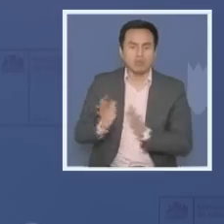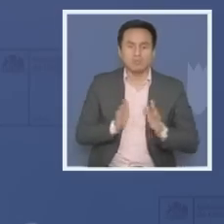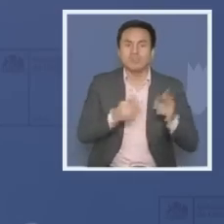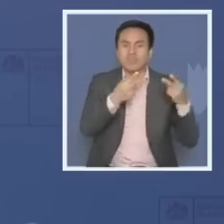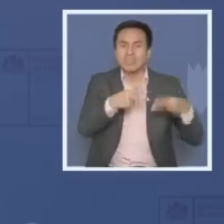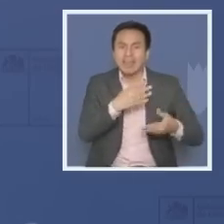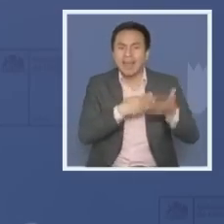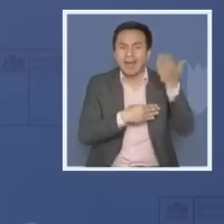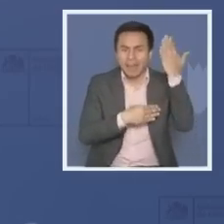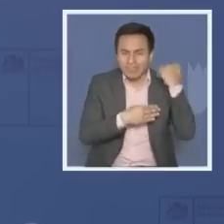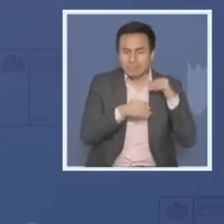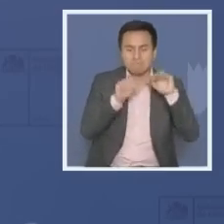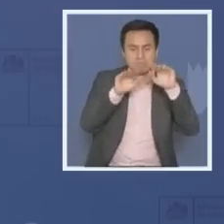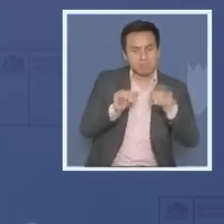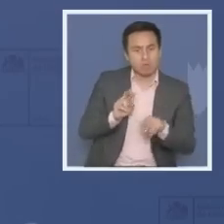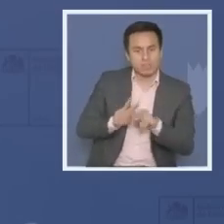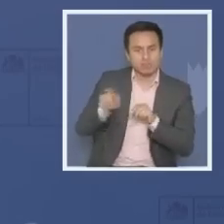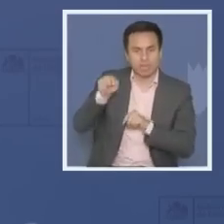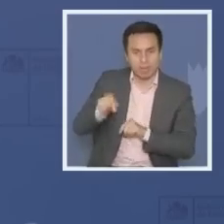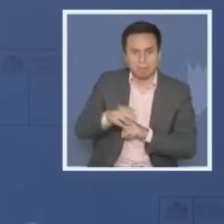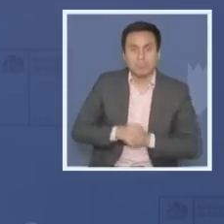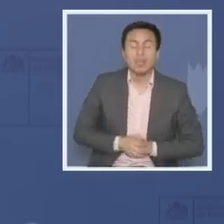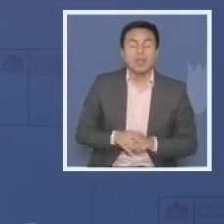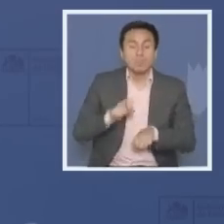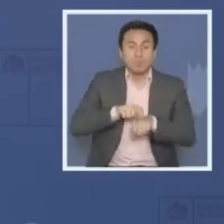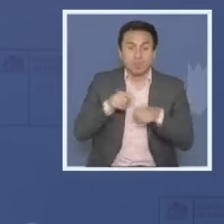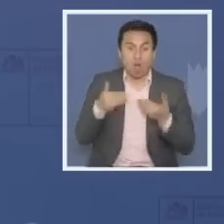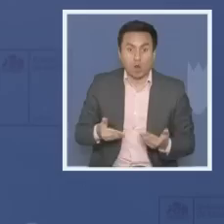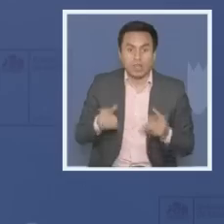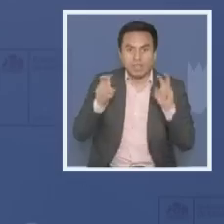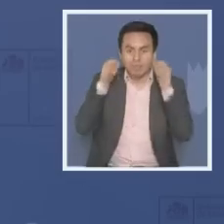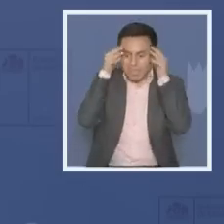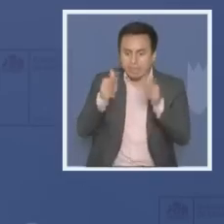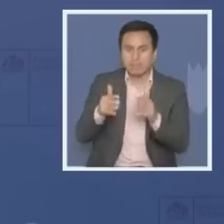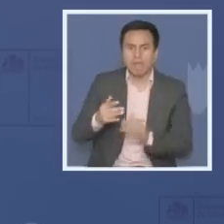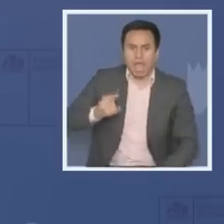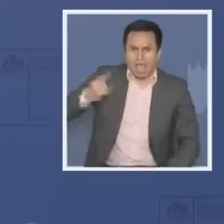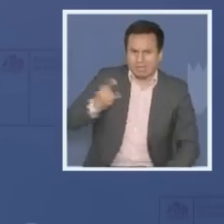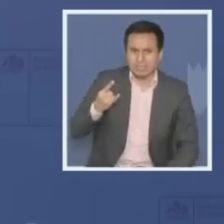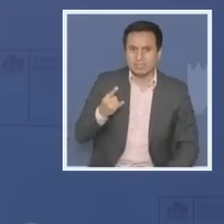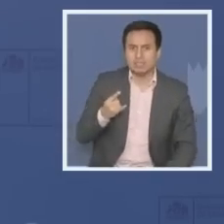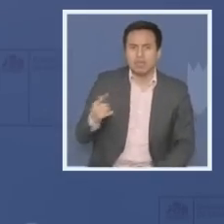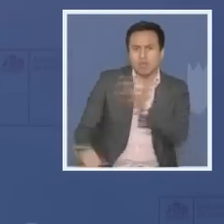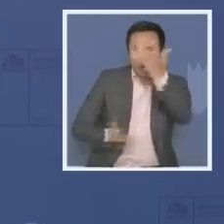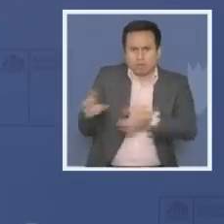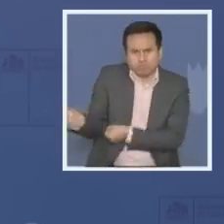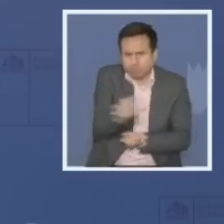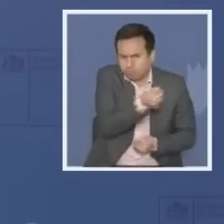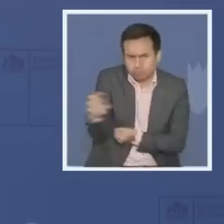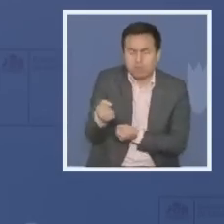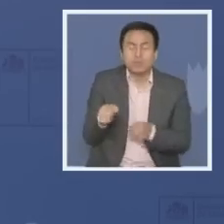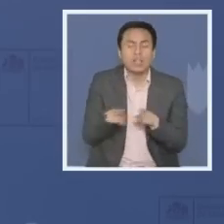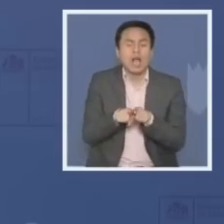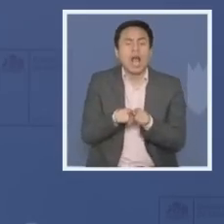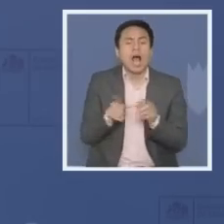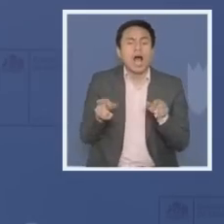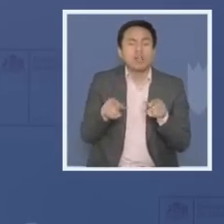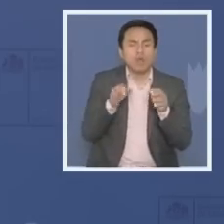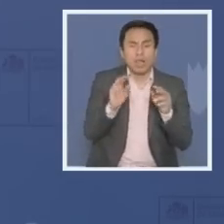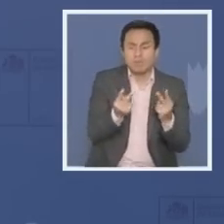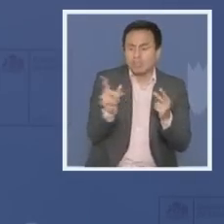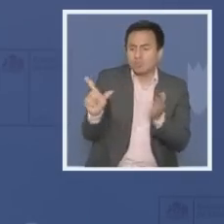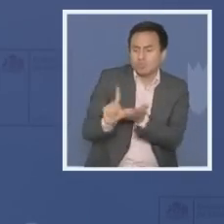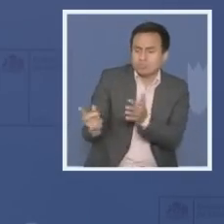Viña, y va a ser la misma en que se va a actuar acá. En este momento el tema es atender la emergencia, combatir el fuego y darle alojamiento y seguridad a